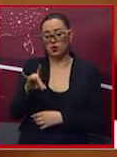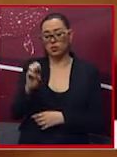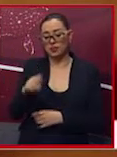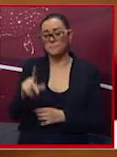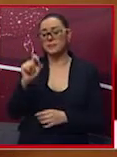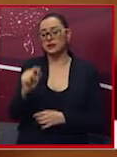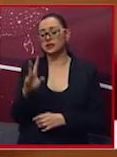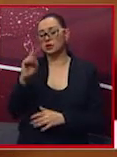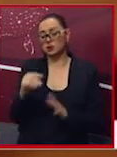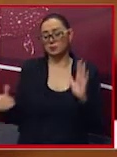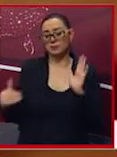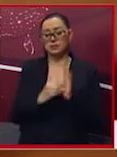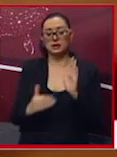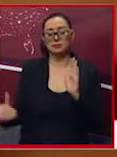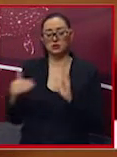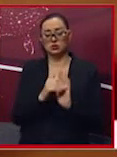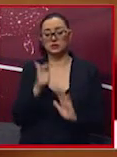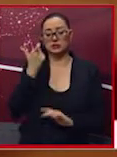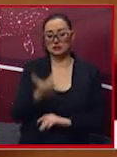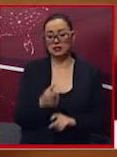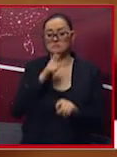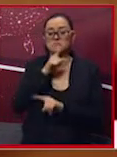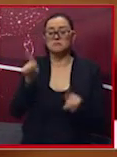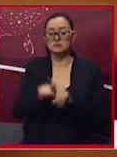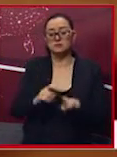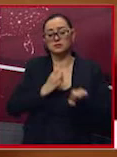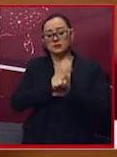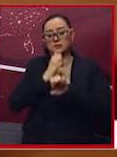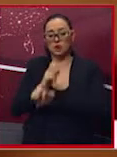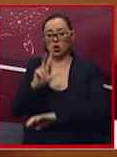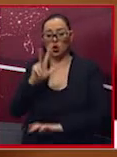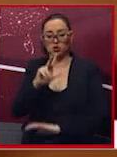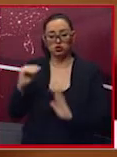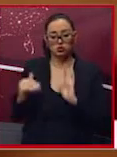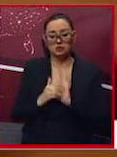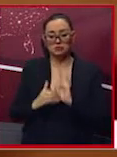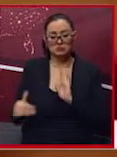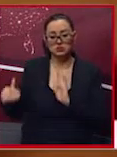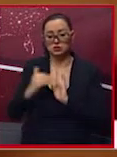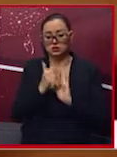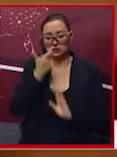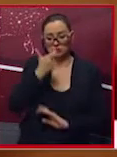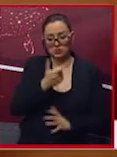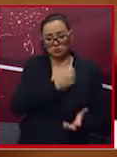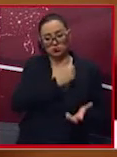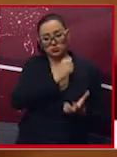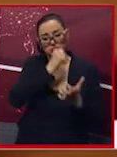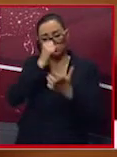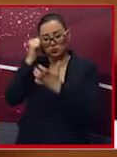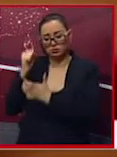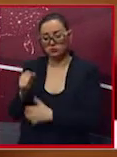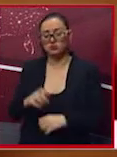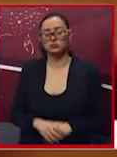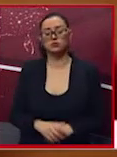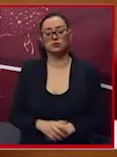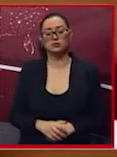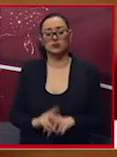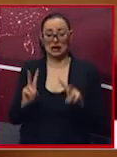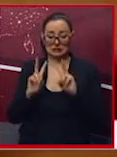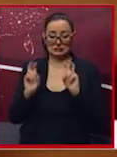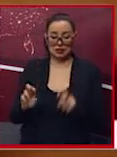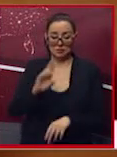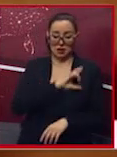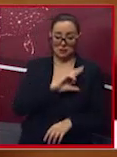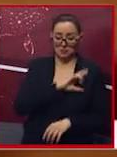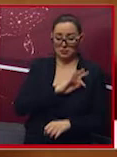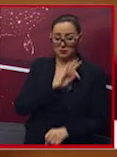de pesos y las aportaciones estatales han sido cerca de 8,000 millones de pesos. El sector asegurador